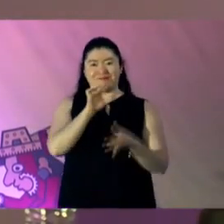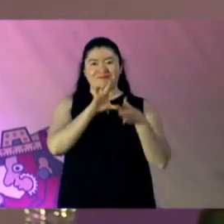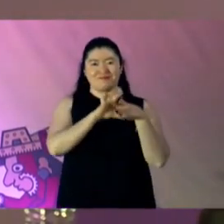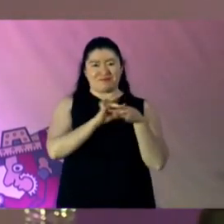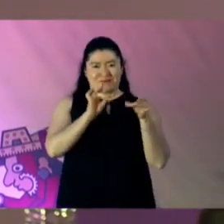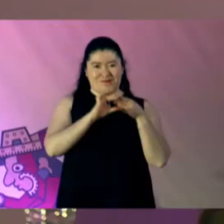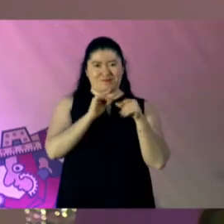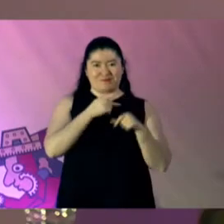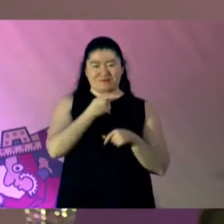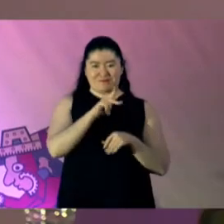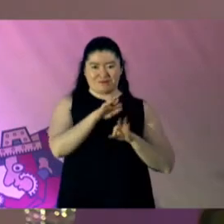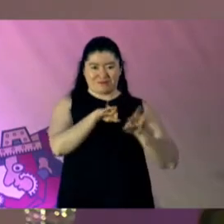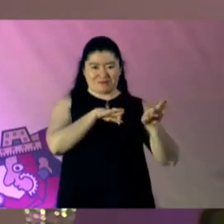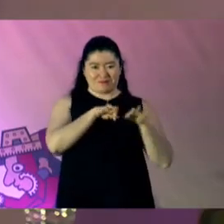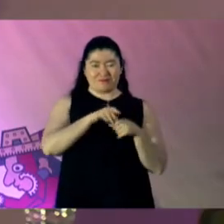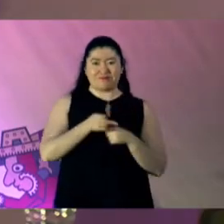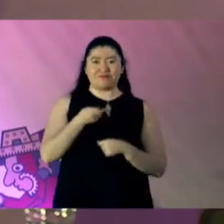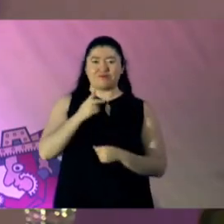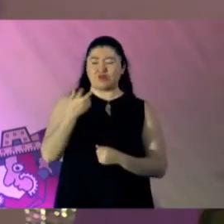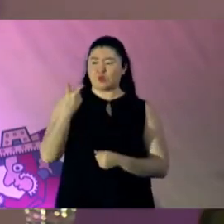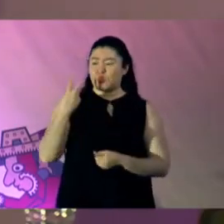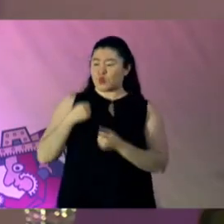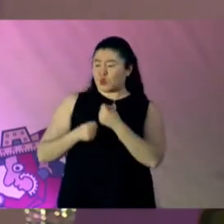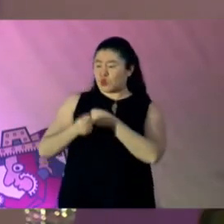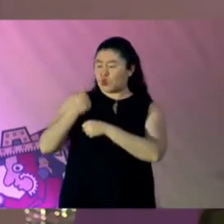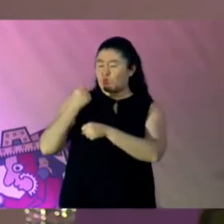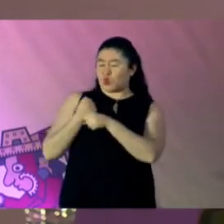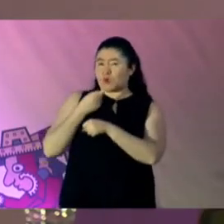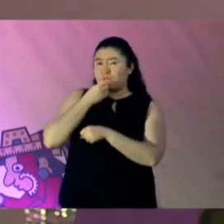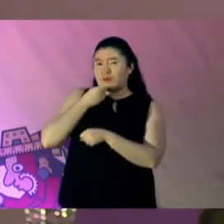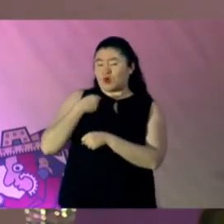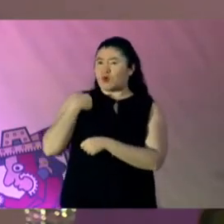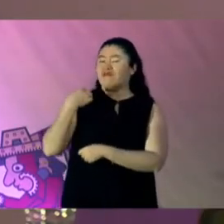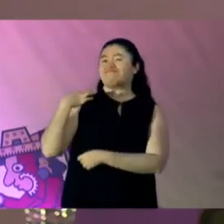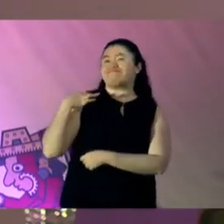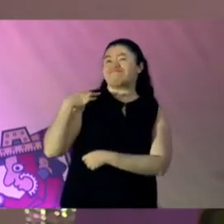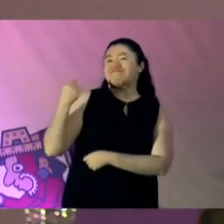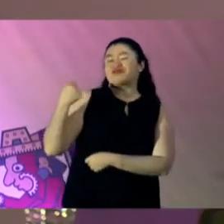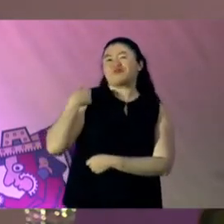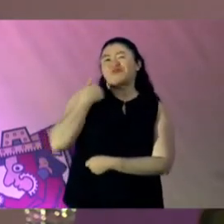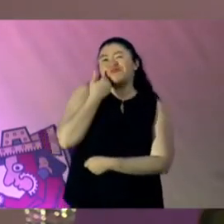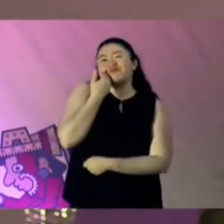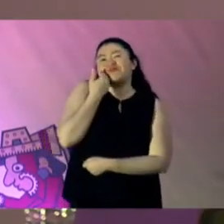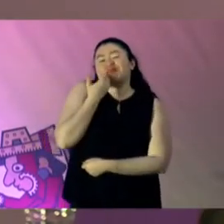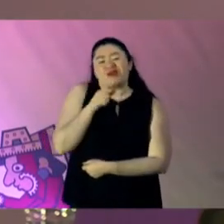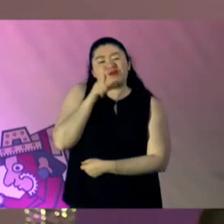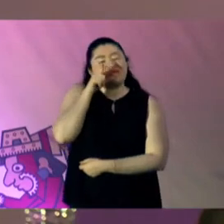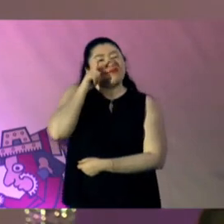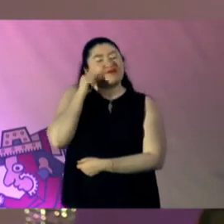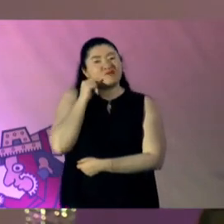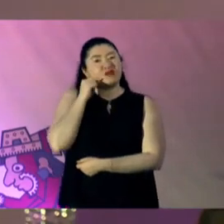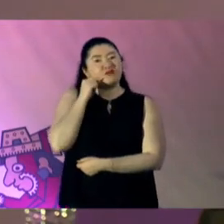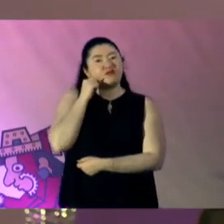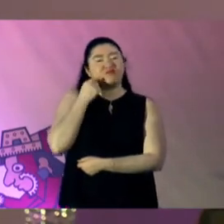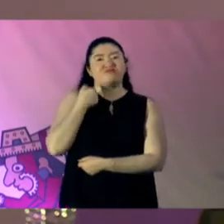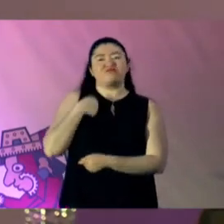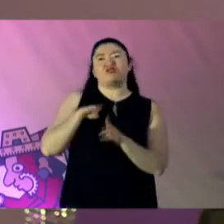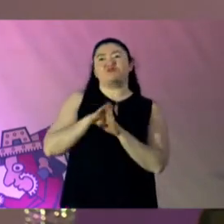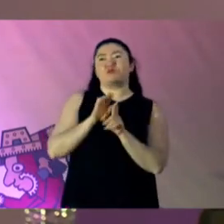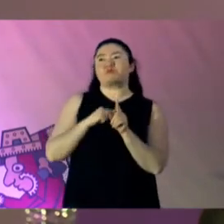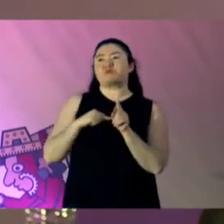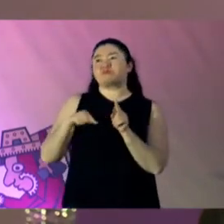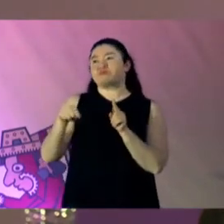trabajo pero desde hace dos años me dijo déjame hacer a mí un zapato cuando hagas un zapata y le estuvimos dando muchas vueltas